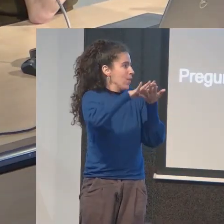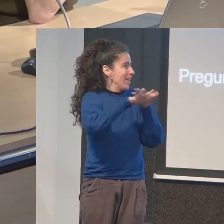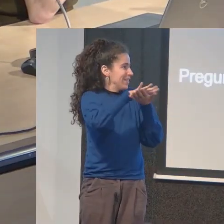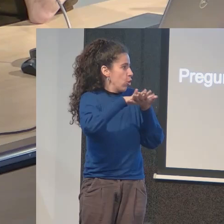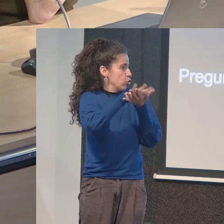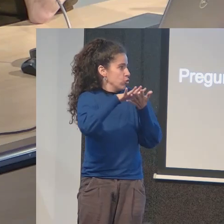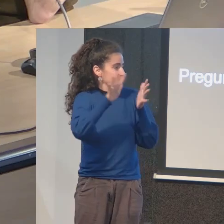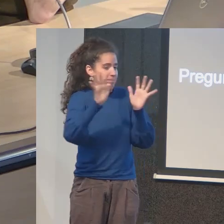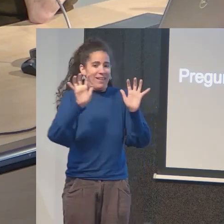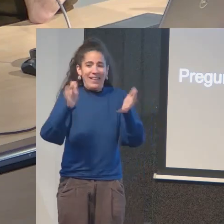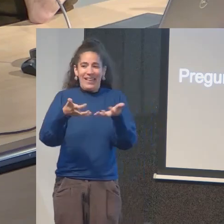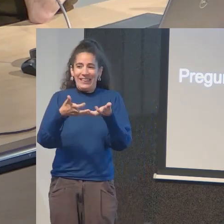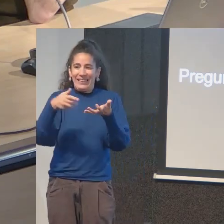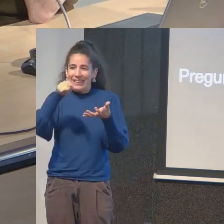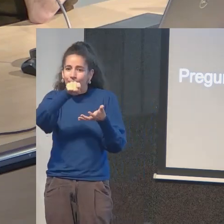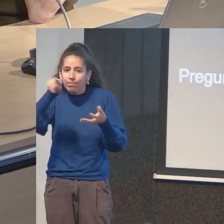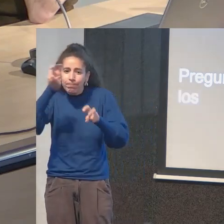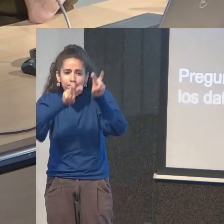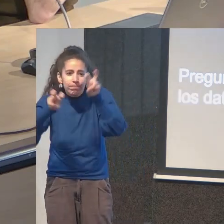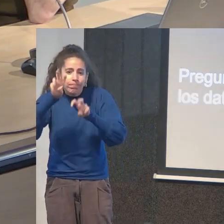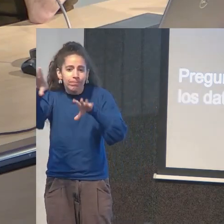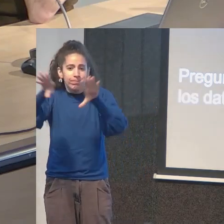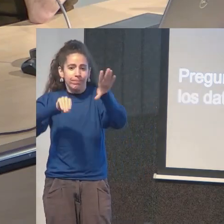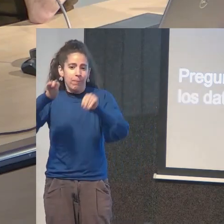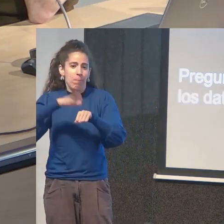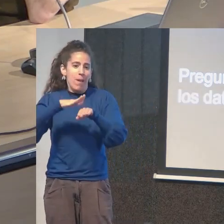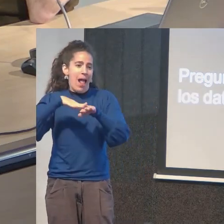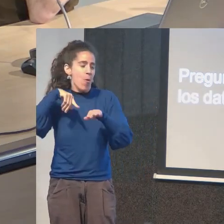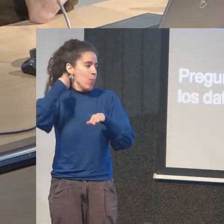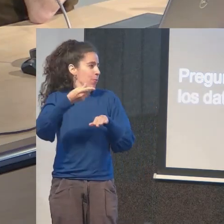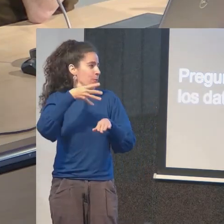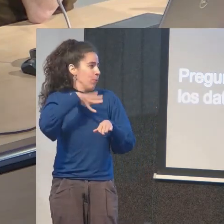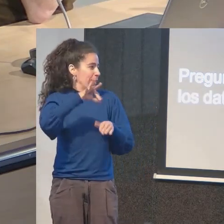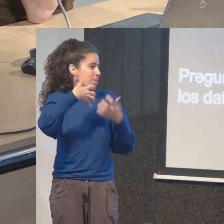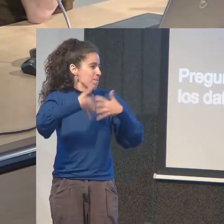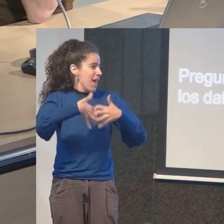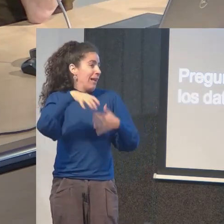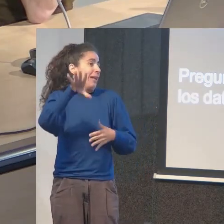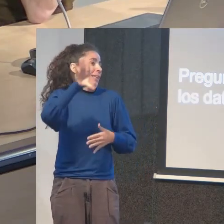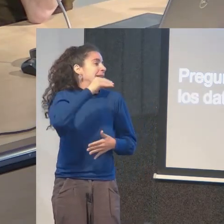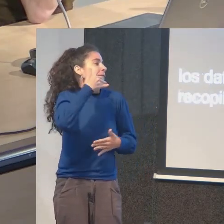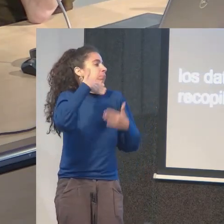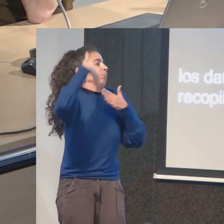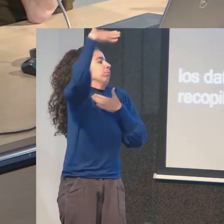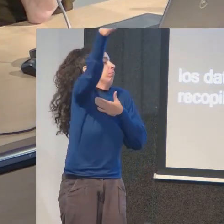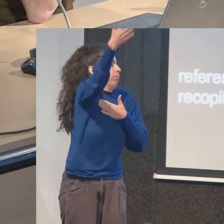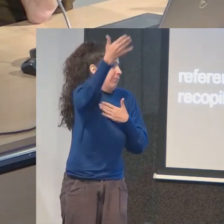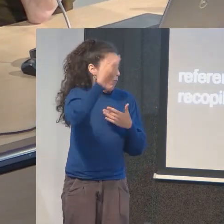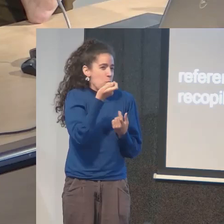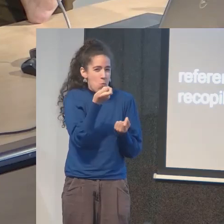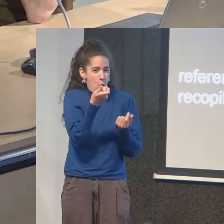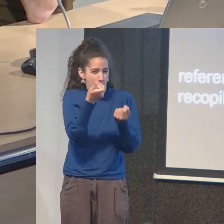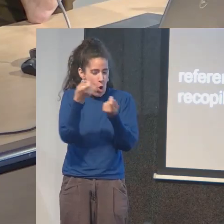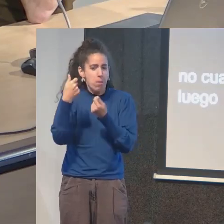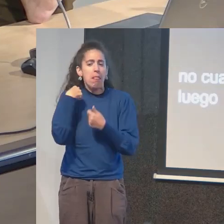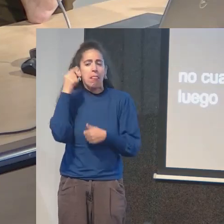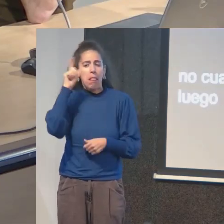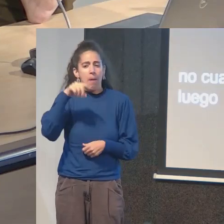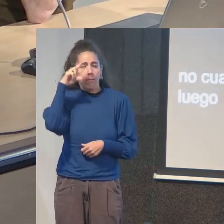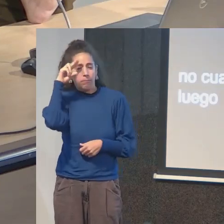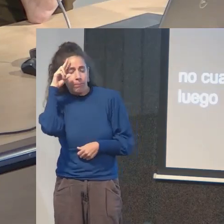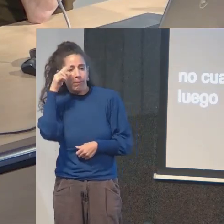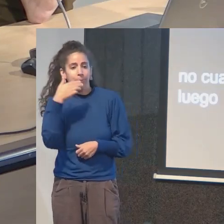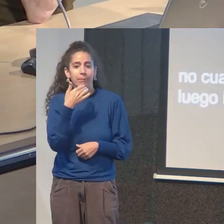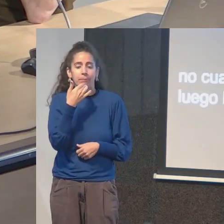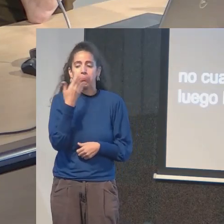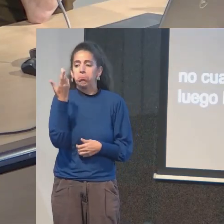Sobre el tema de los datos referentes a la lengua de signos, ¿no? Cuando tú vas recopilando datos en Internet para que luego la